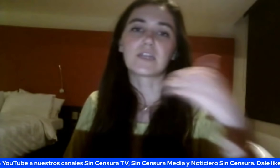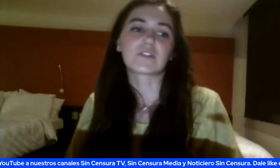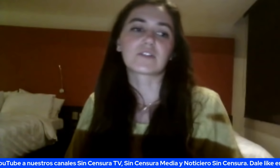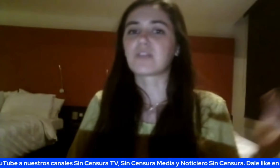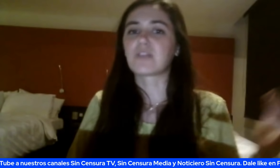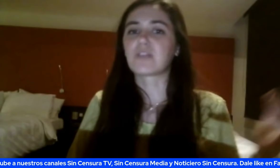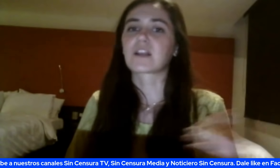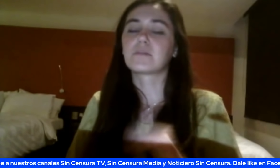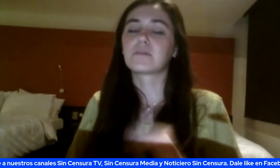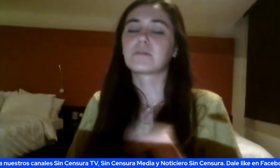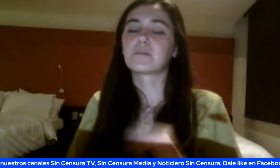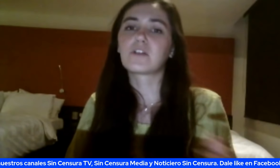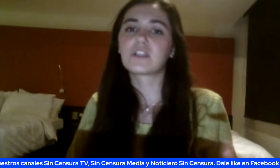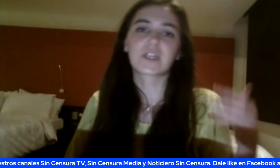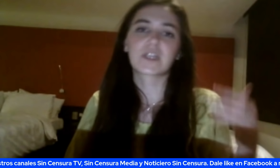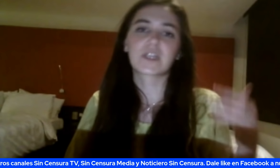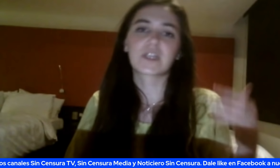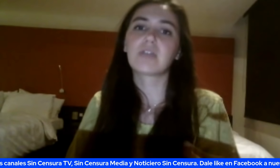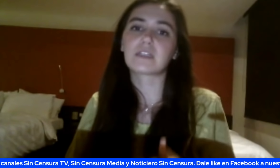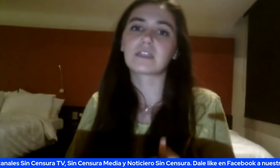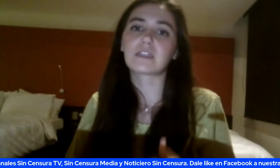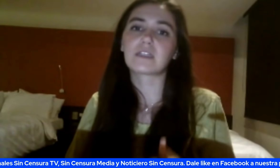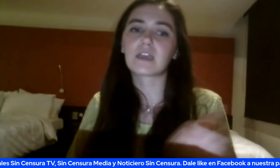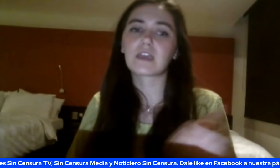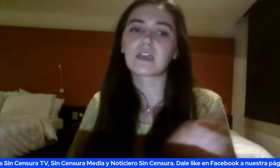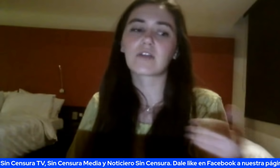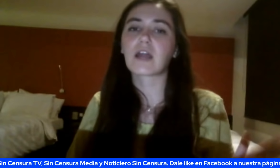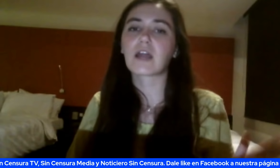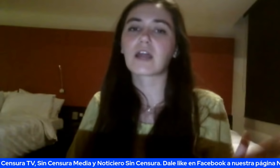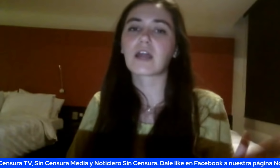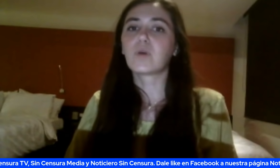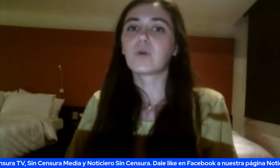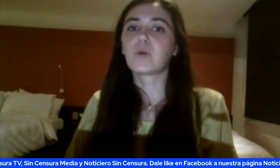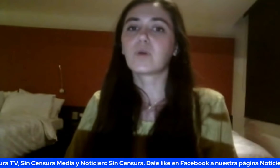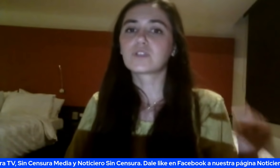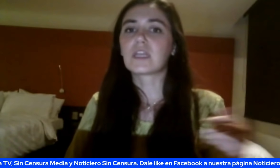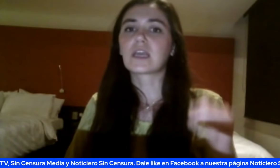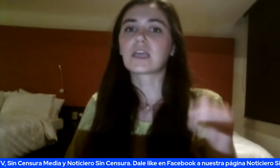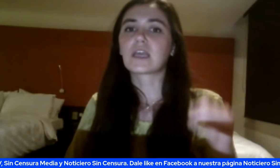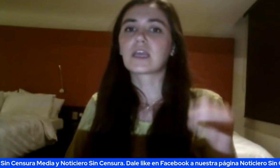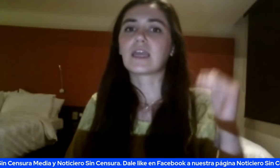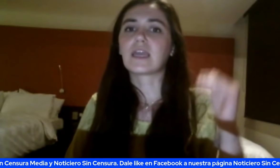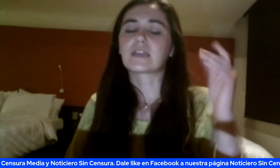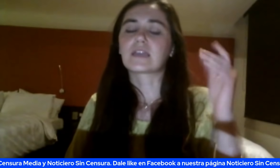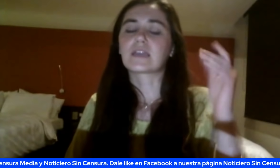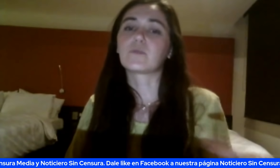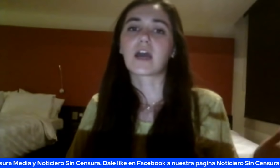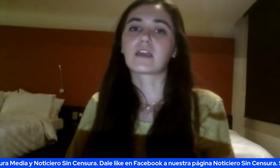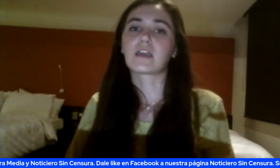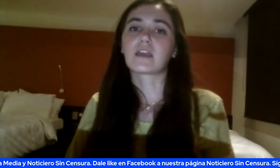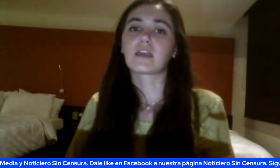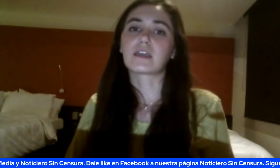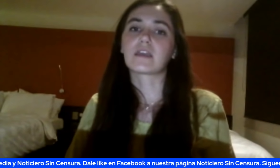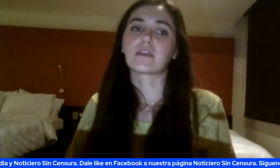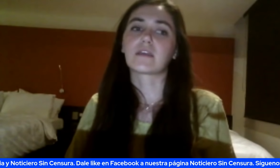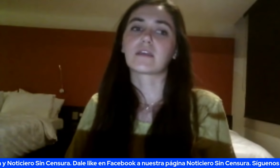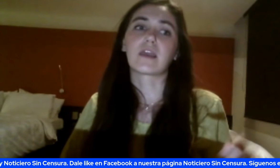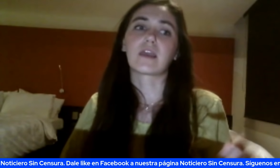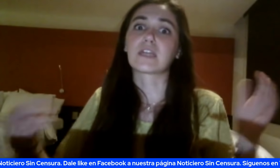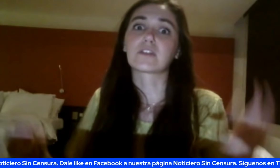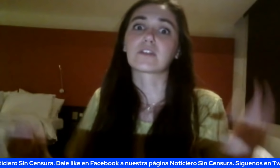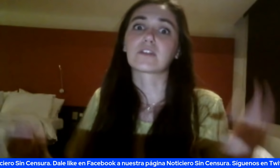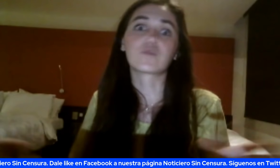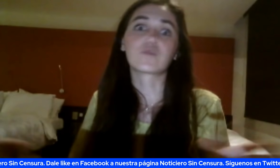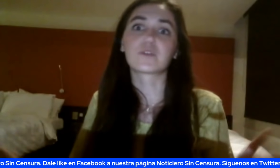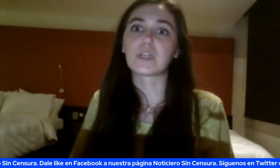eso despilfarraban millones, porque sabían que tenían que comprar votos y tenían que asegurar que